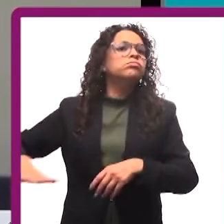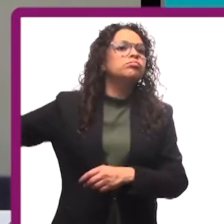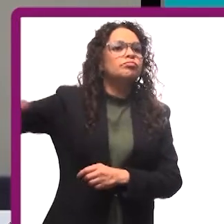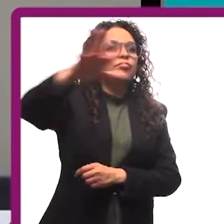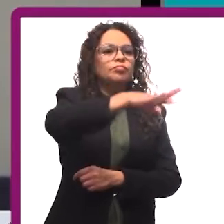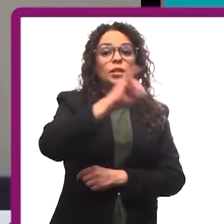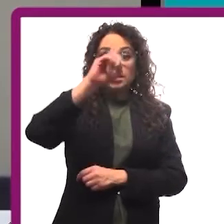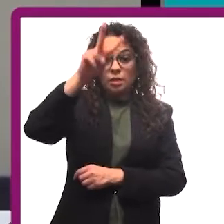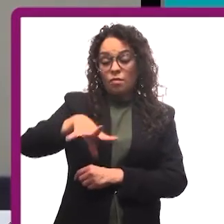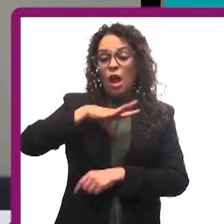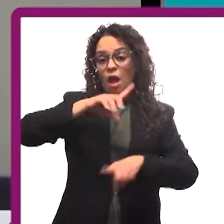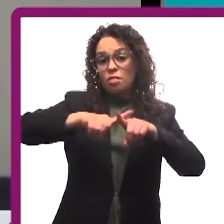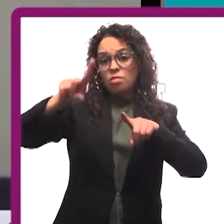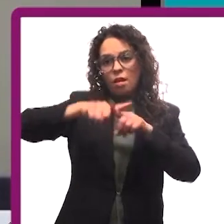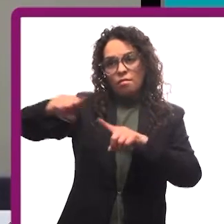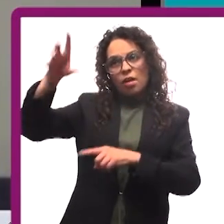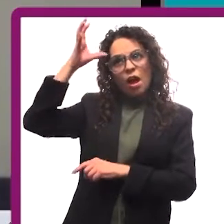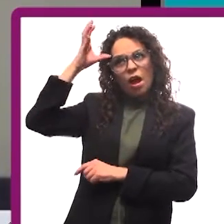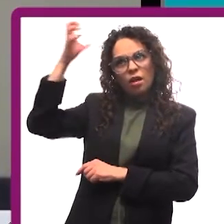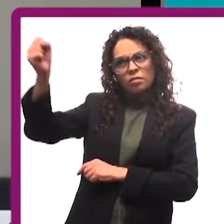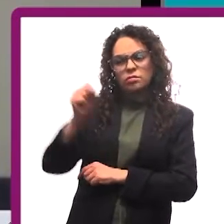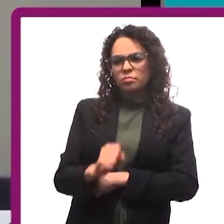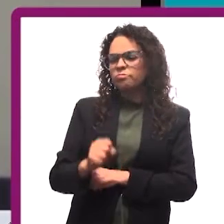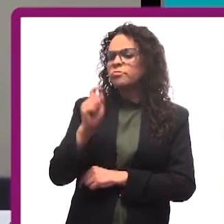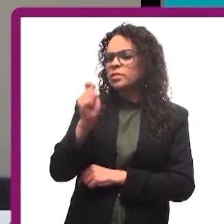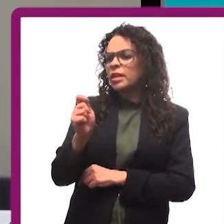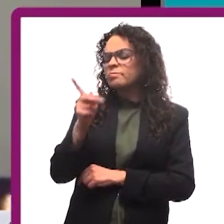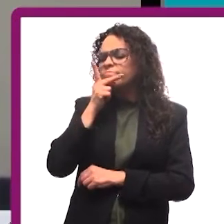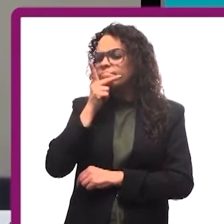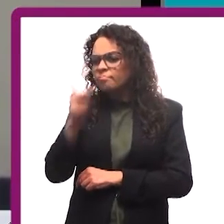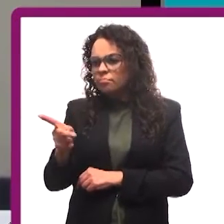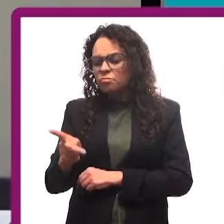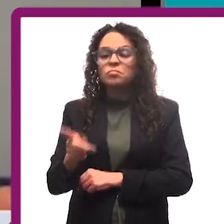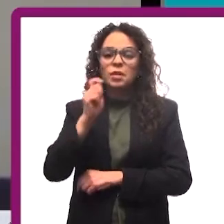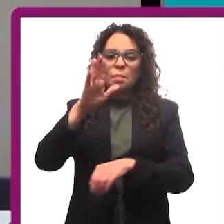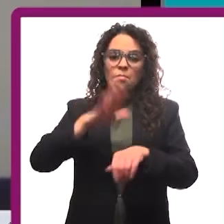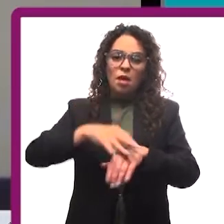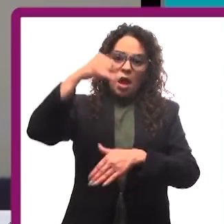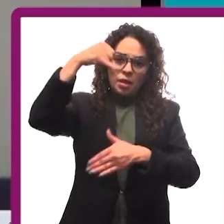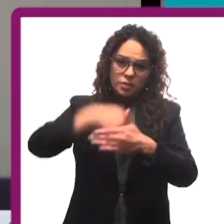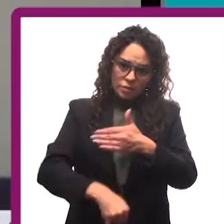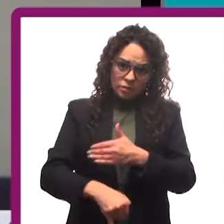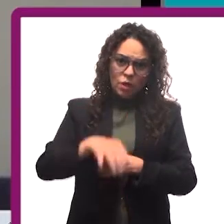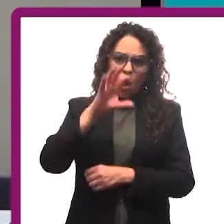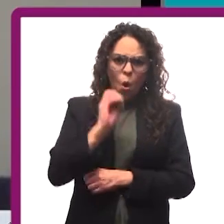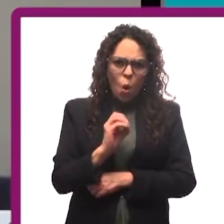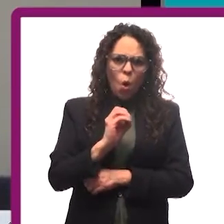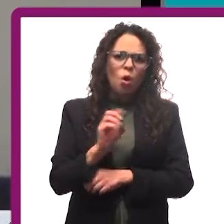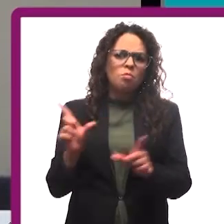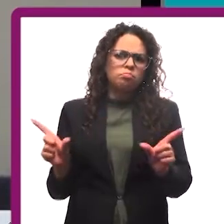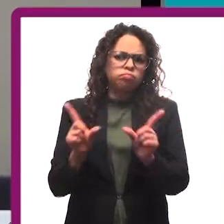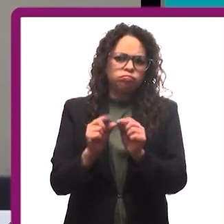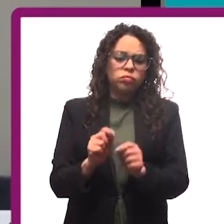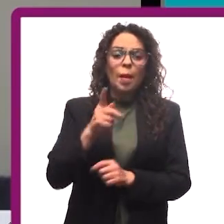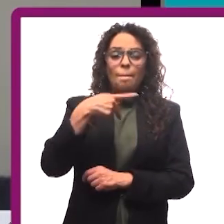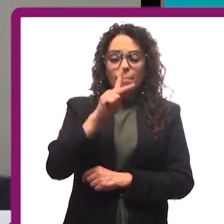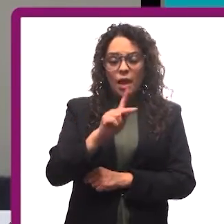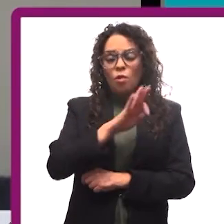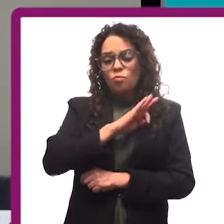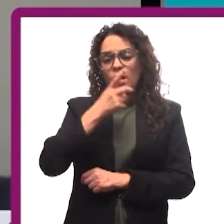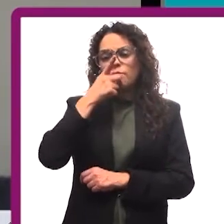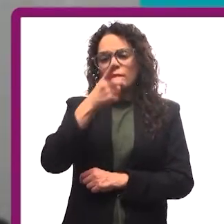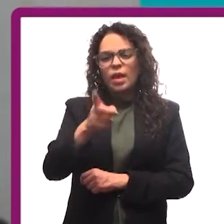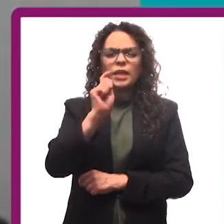varias definiciones de propaganda, dependiendo si se ve en un sentido muy amplio o muy acotado, en términos generales